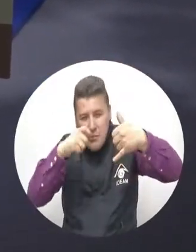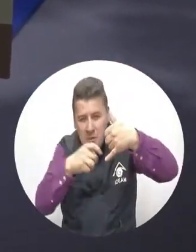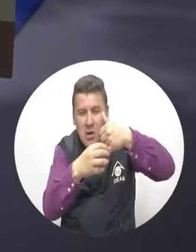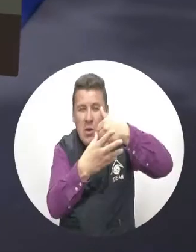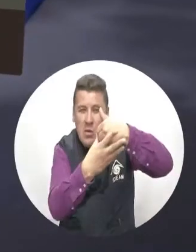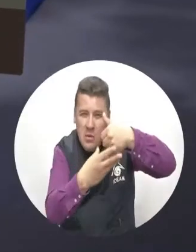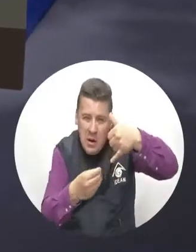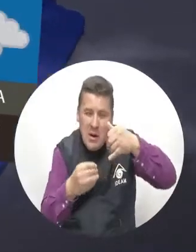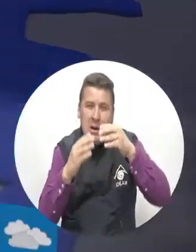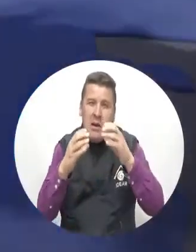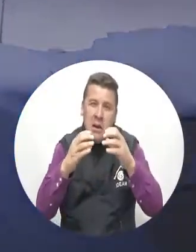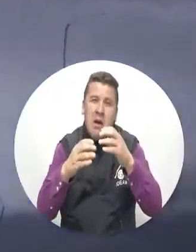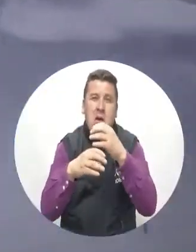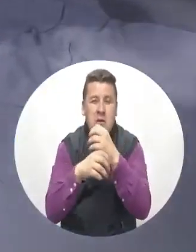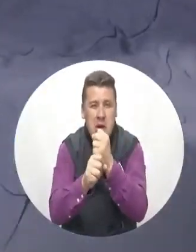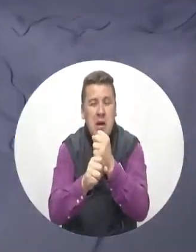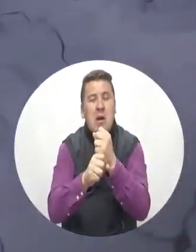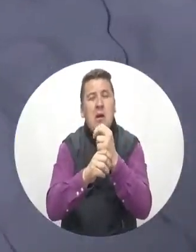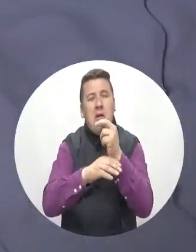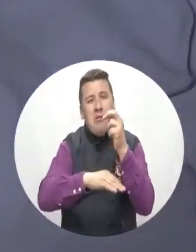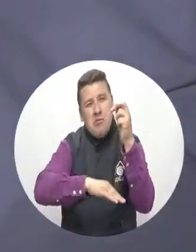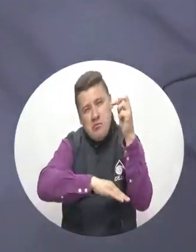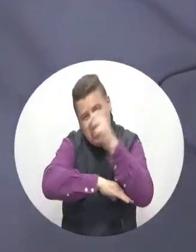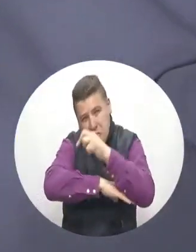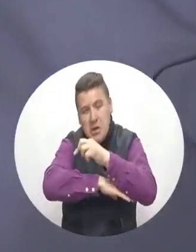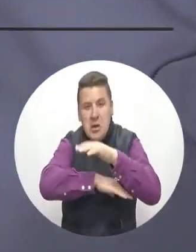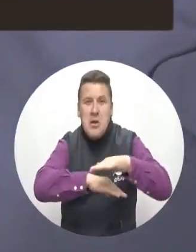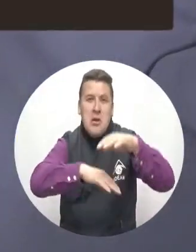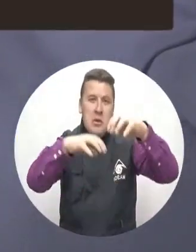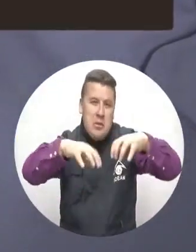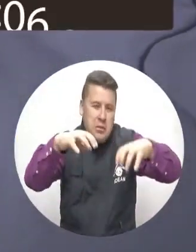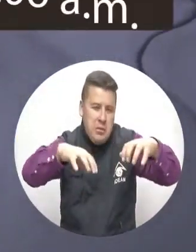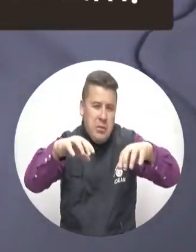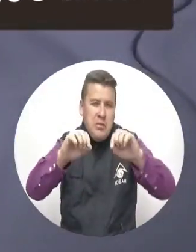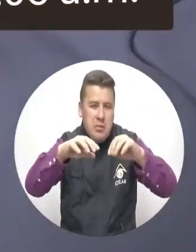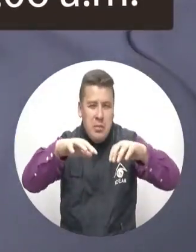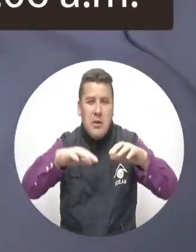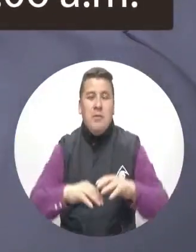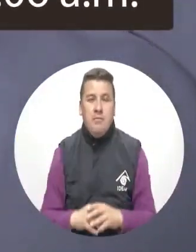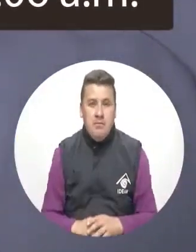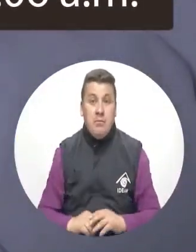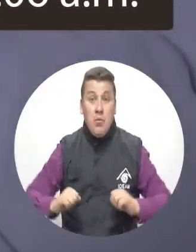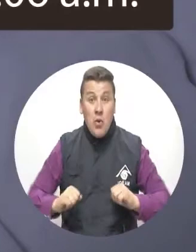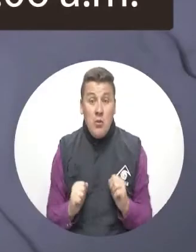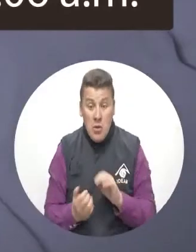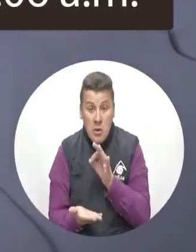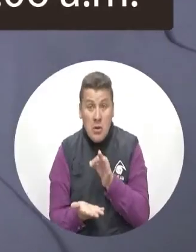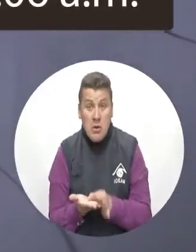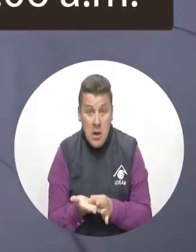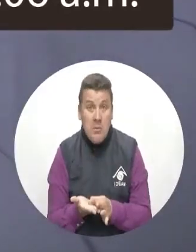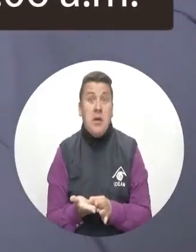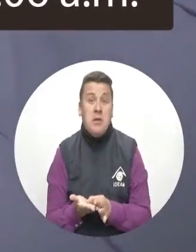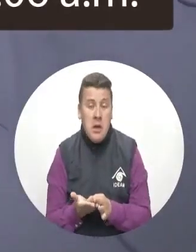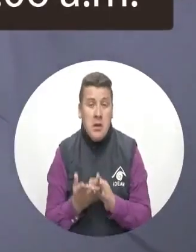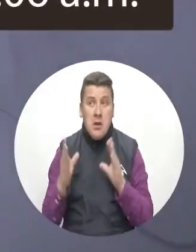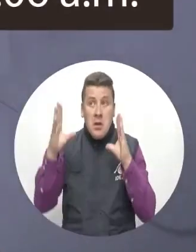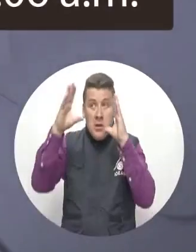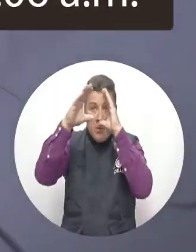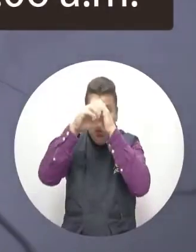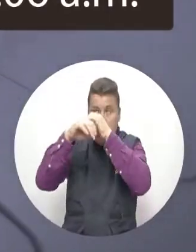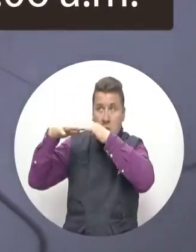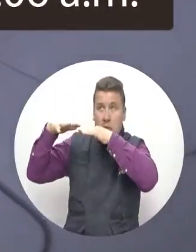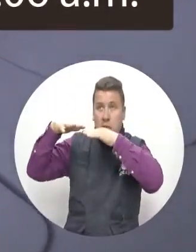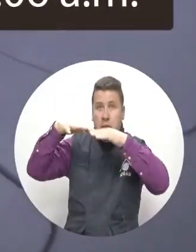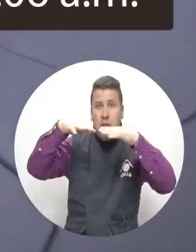Amazonas, oriente y occidente de Caquetá y occidente de Guaviare. En Bogotá se espera cielo mayormente cubierto con predominio de